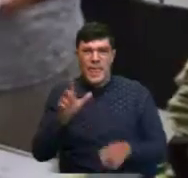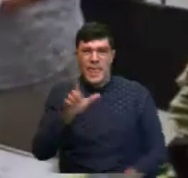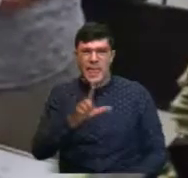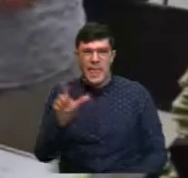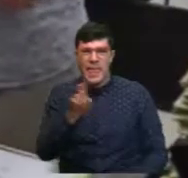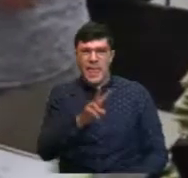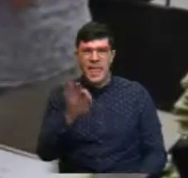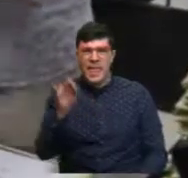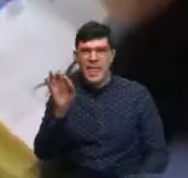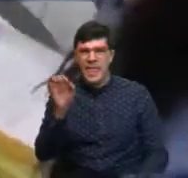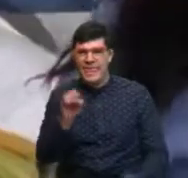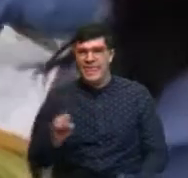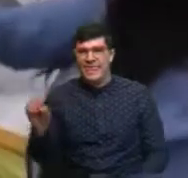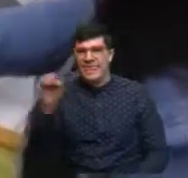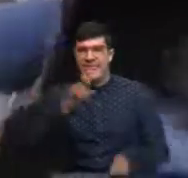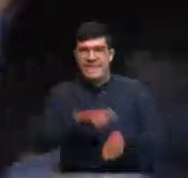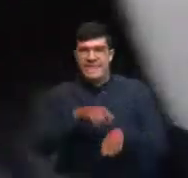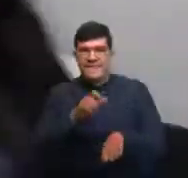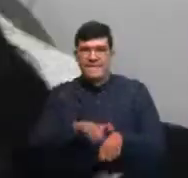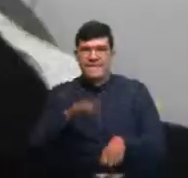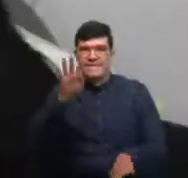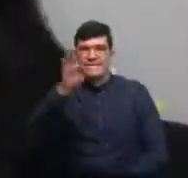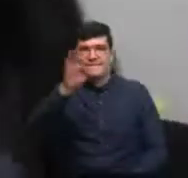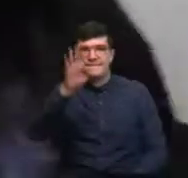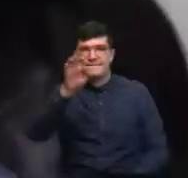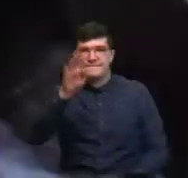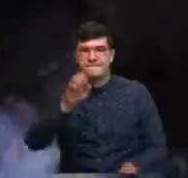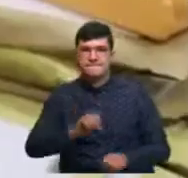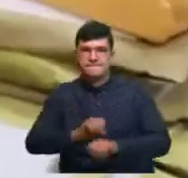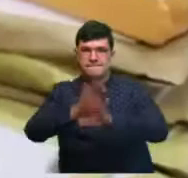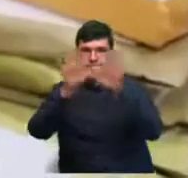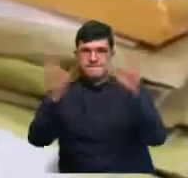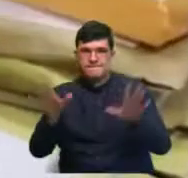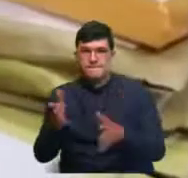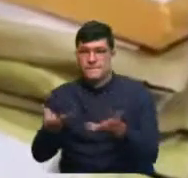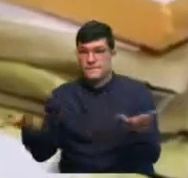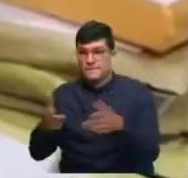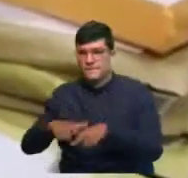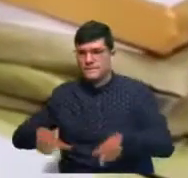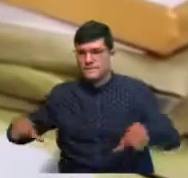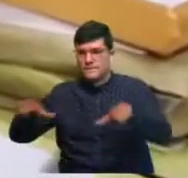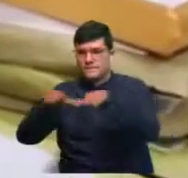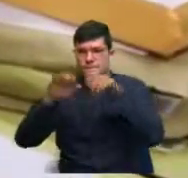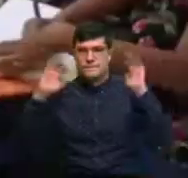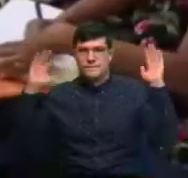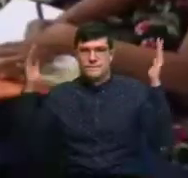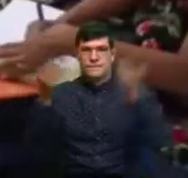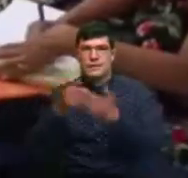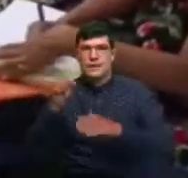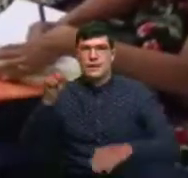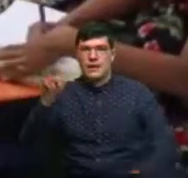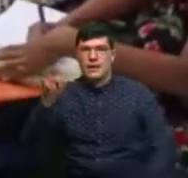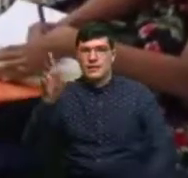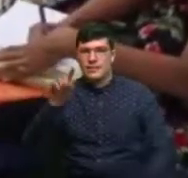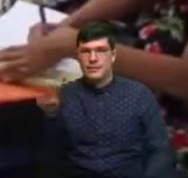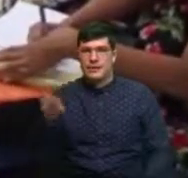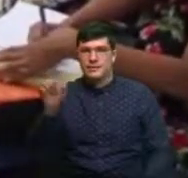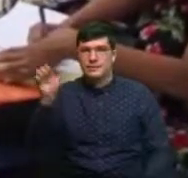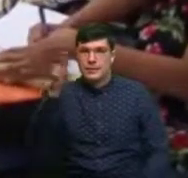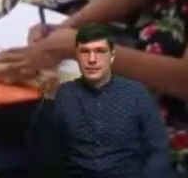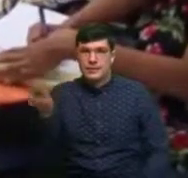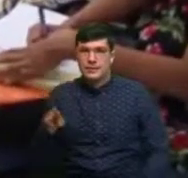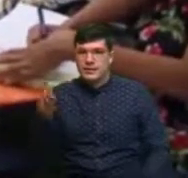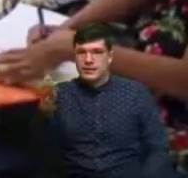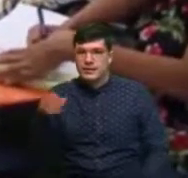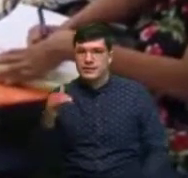de octubre a partir de las 9 de la mañana en el Auditorio Andrés Páez de Sotomayor, sexto piso